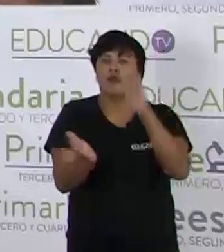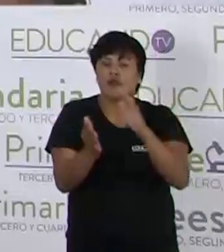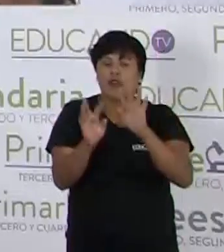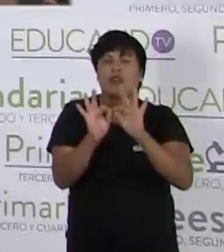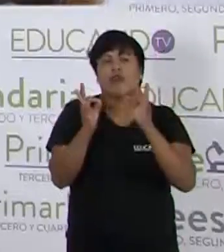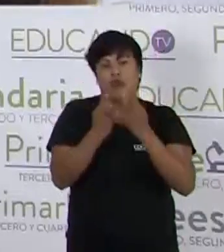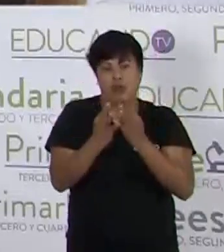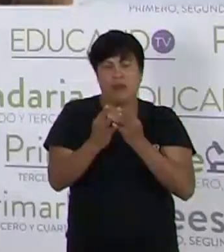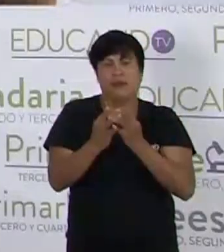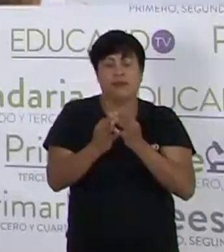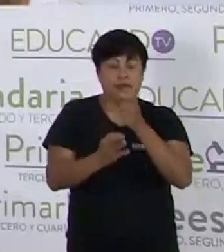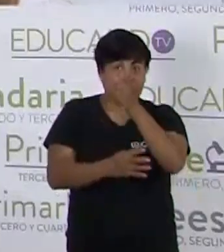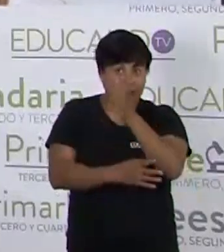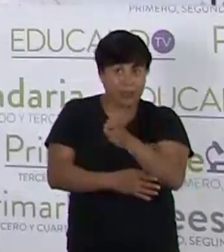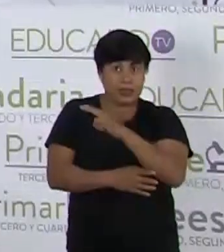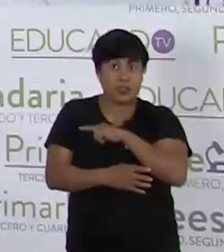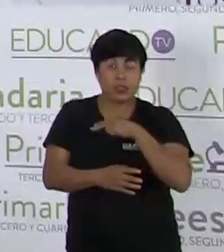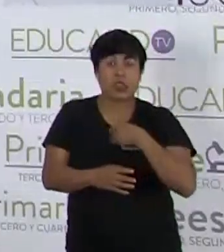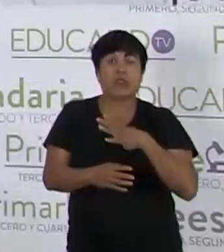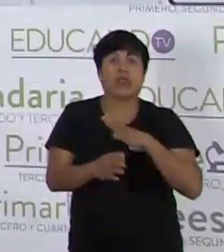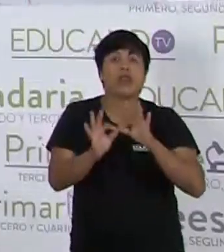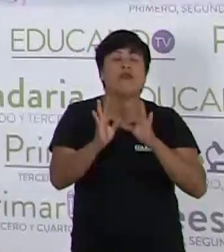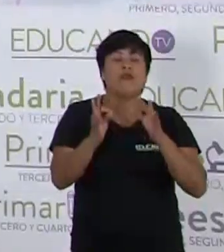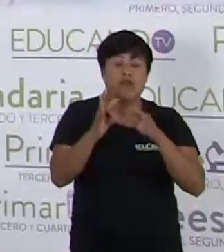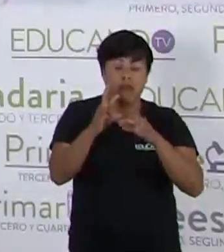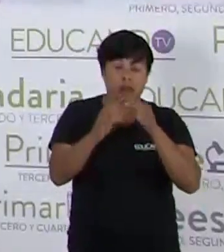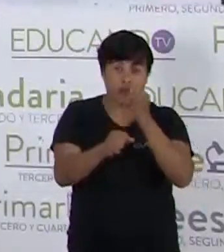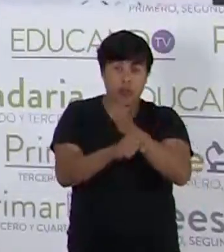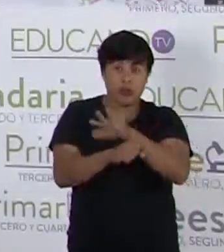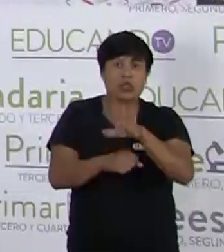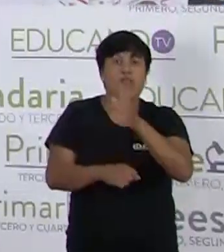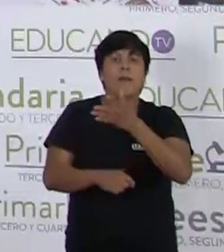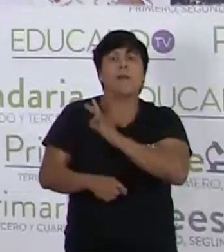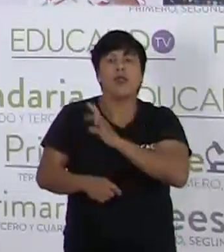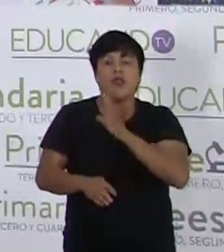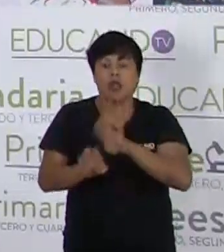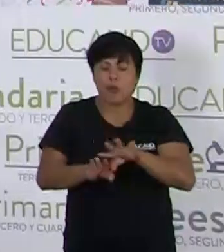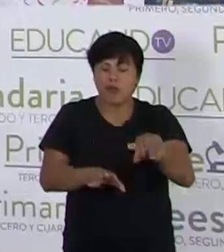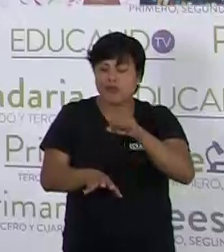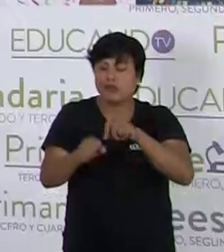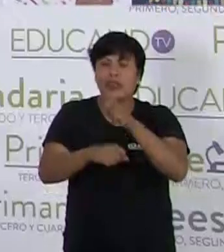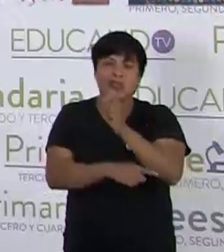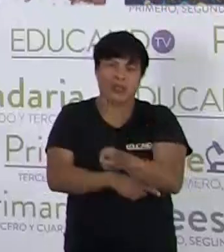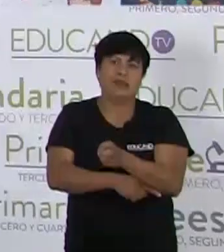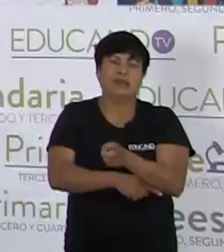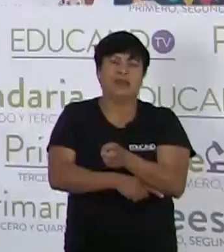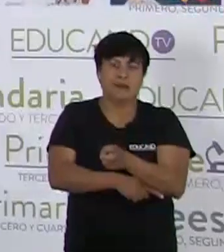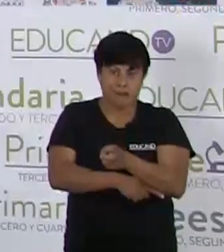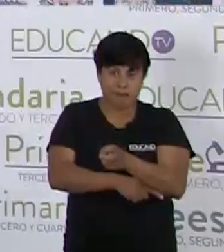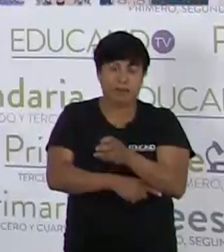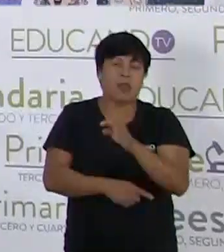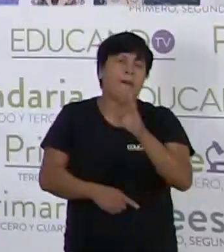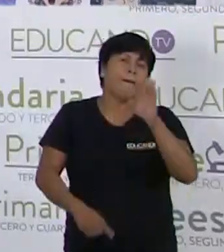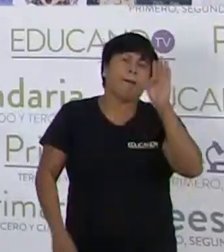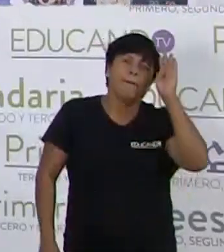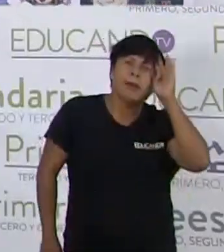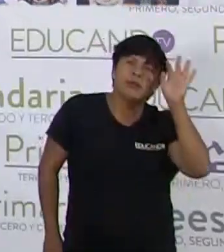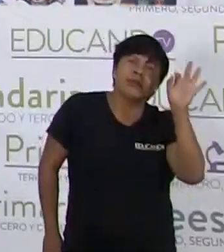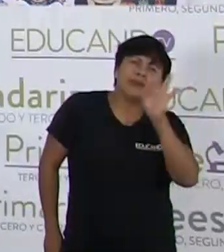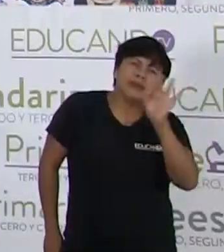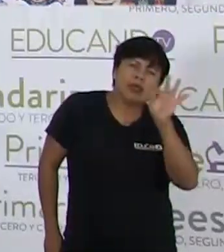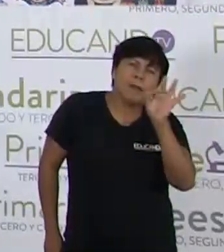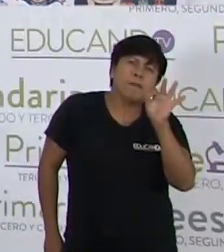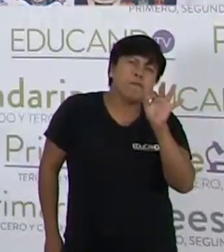frutales. Con esa información yo ya puedo obtener lo que quiero de aquí. ¿Sí? Supongamos que yo quiero